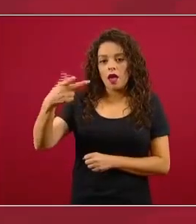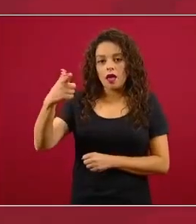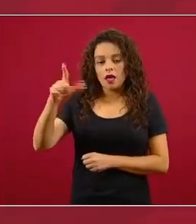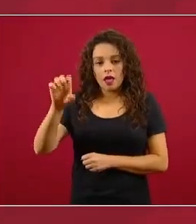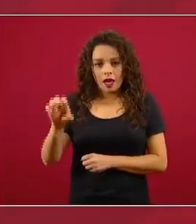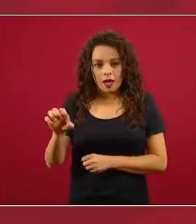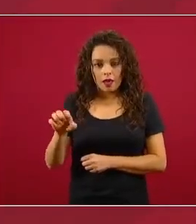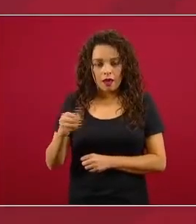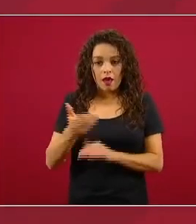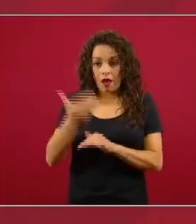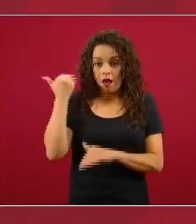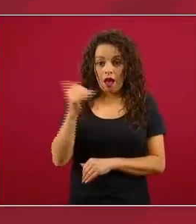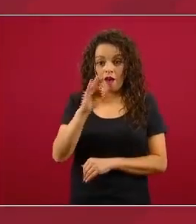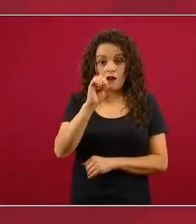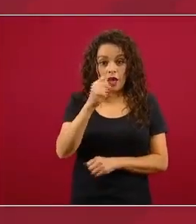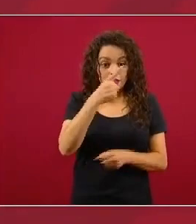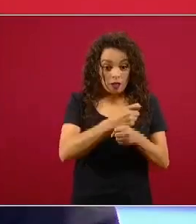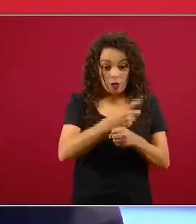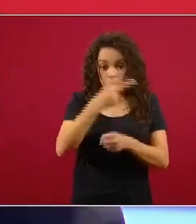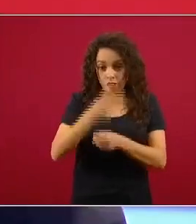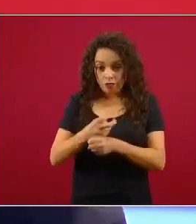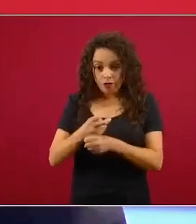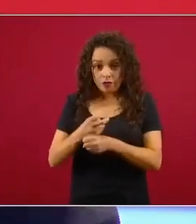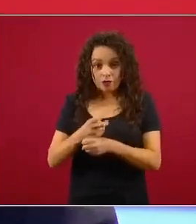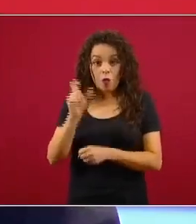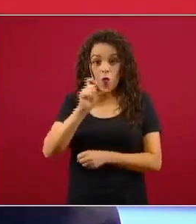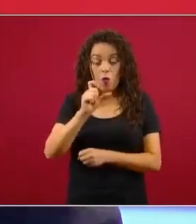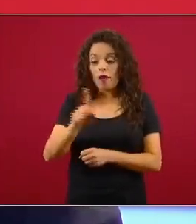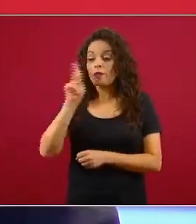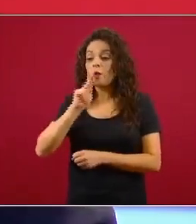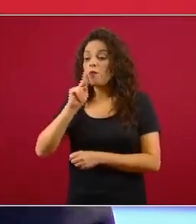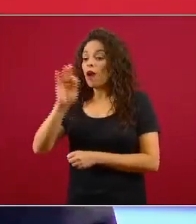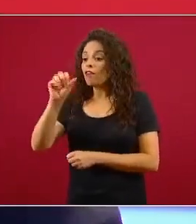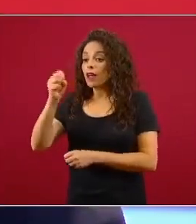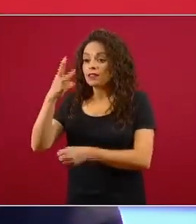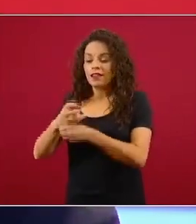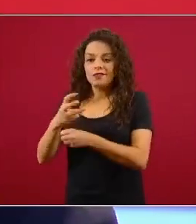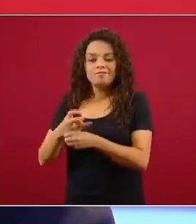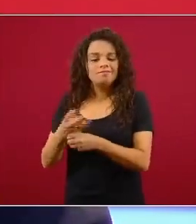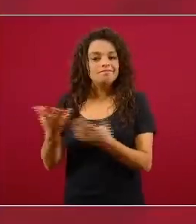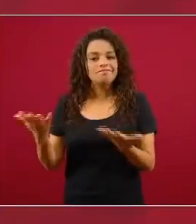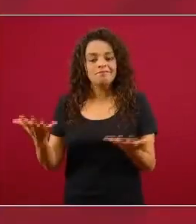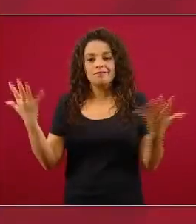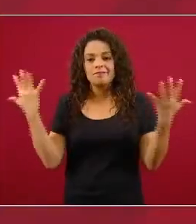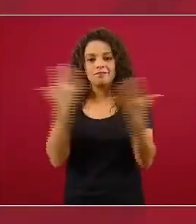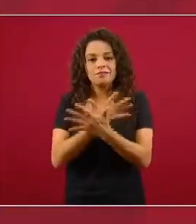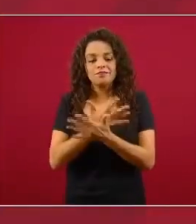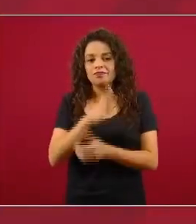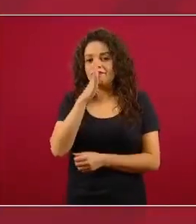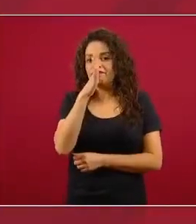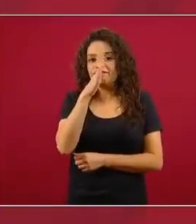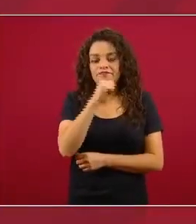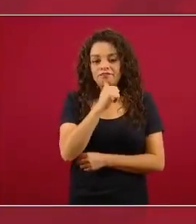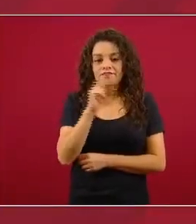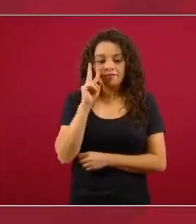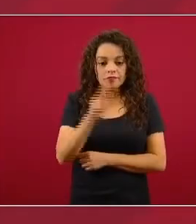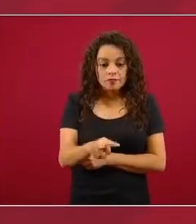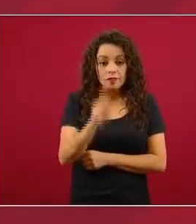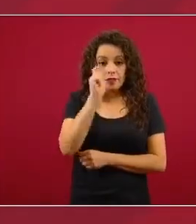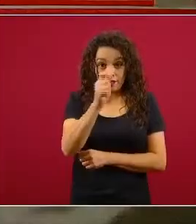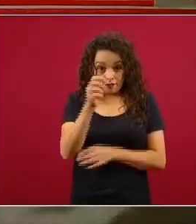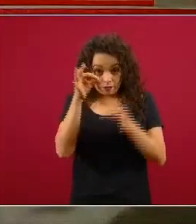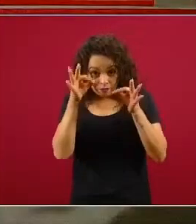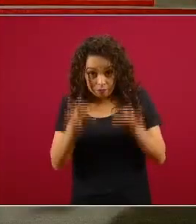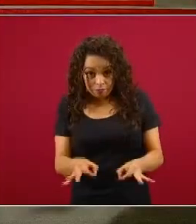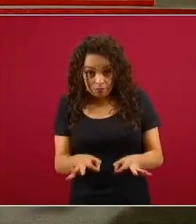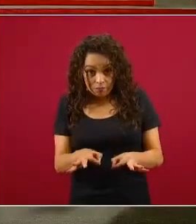promisorios en las fases 1 y 2, cuando llegó la fase 3, no se logró demostrar el nivel de eficacia. Sí